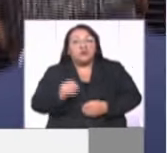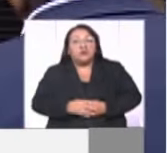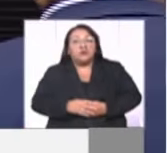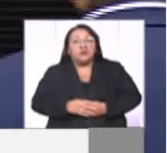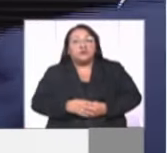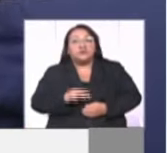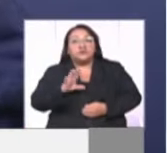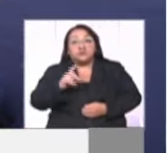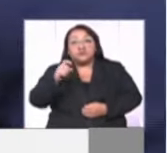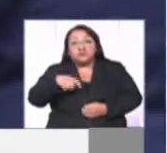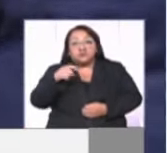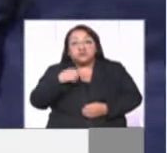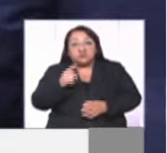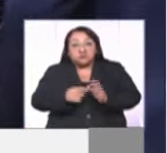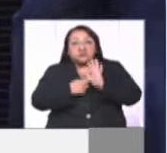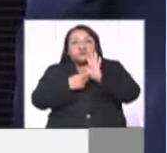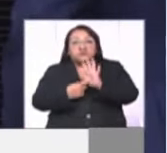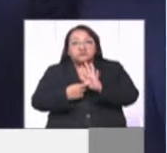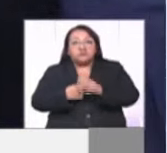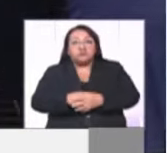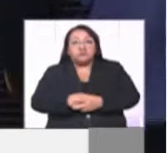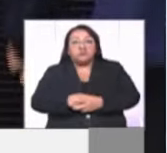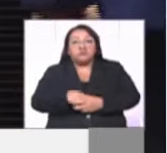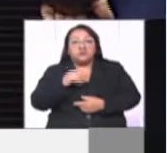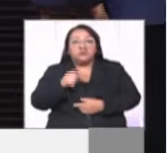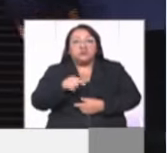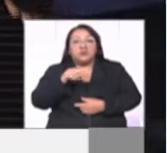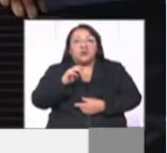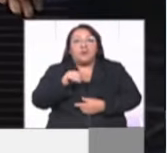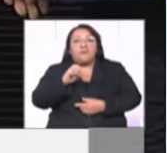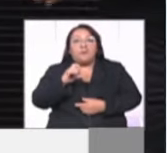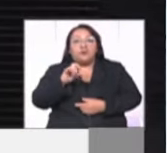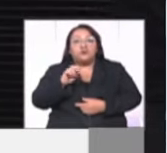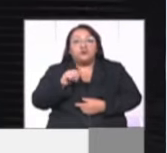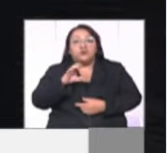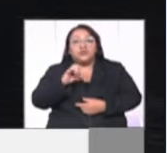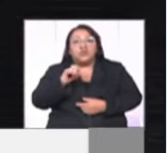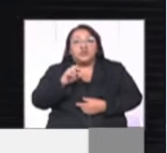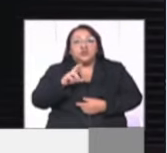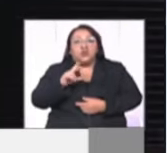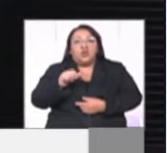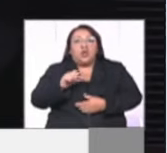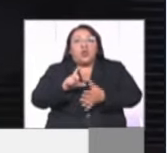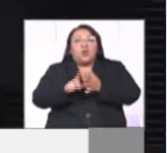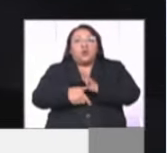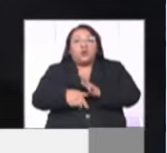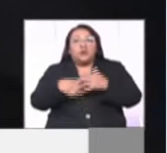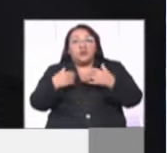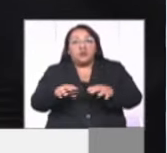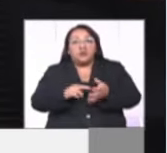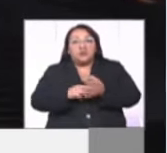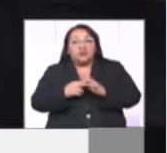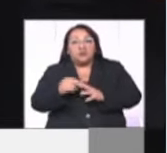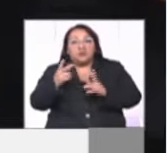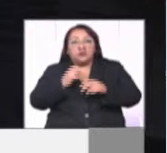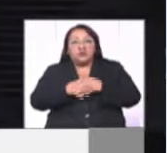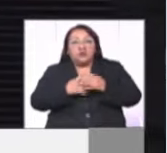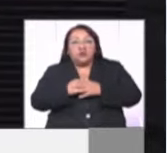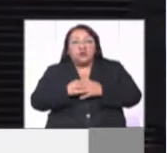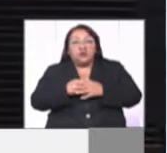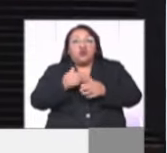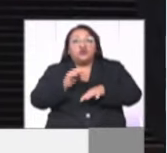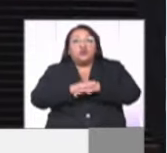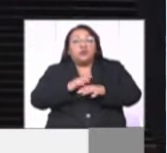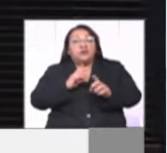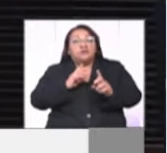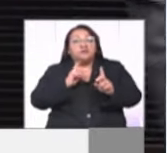de necesidad de presentar esta moción de censura luego de haber escuchado en la